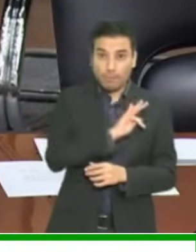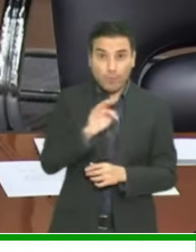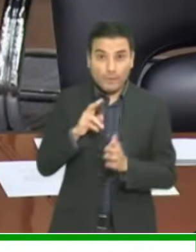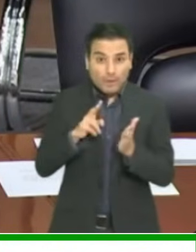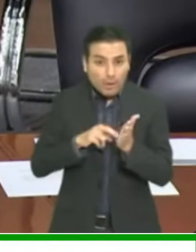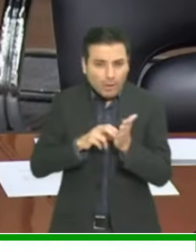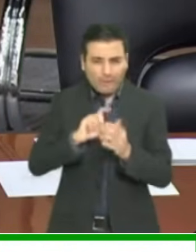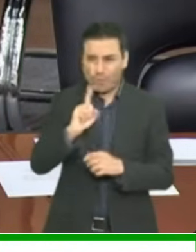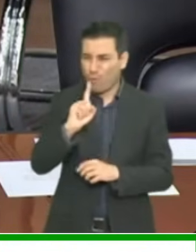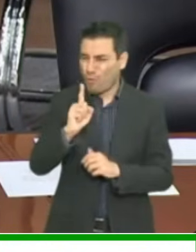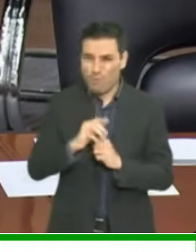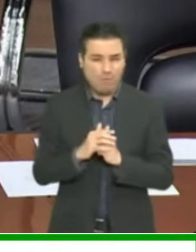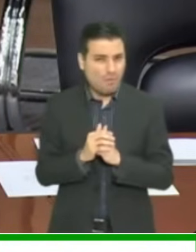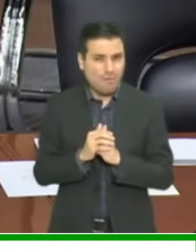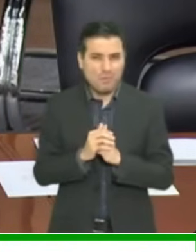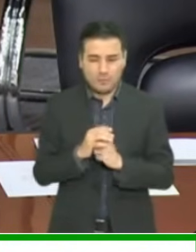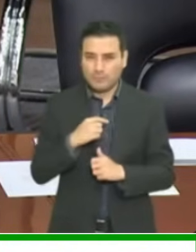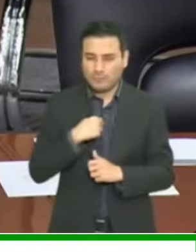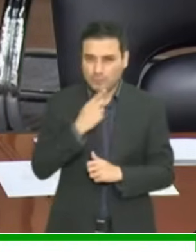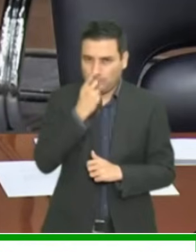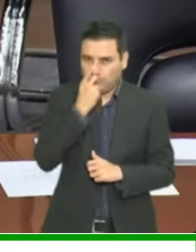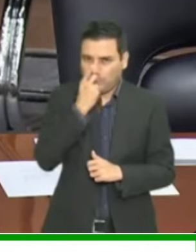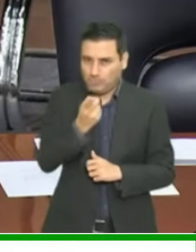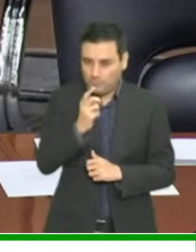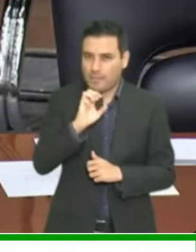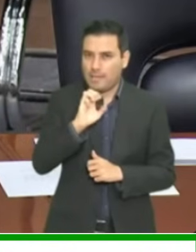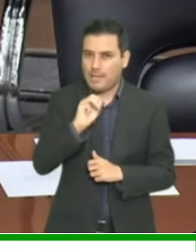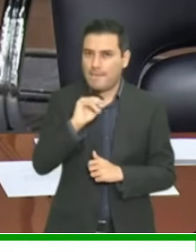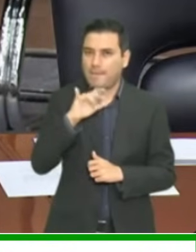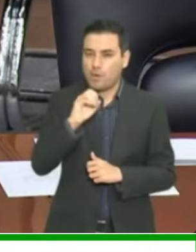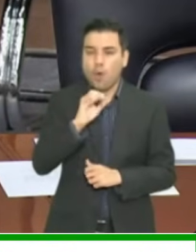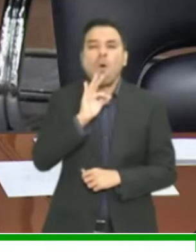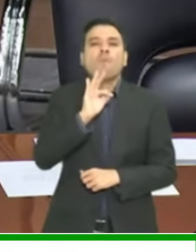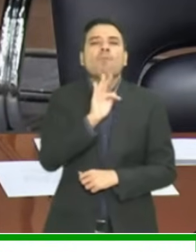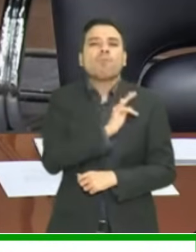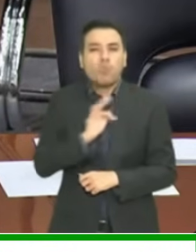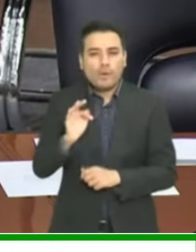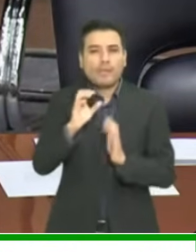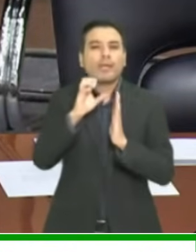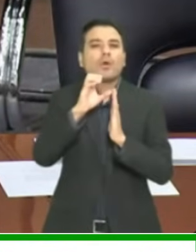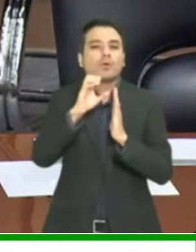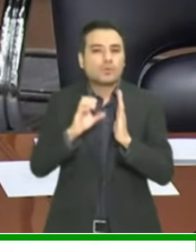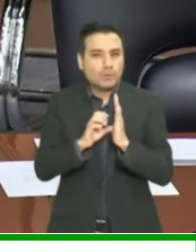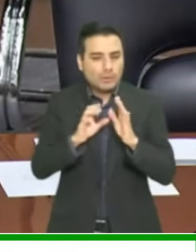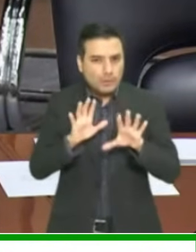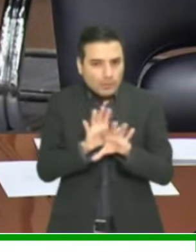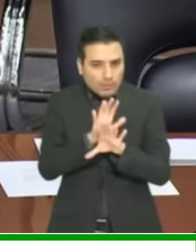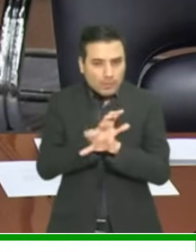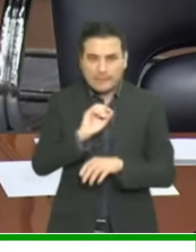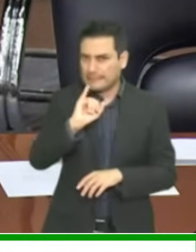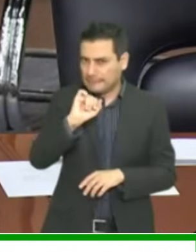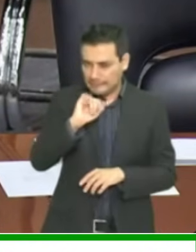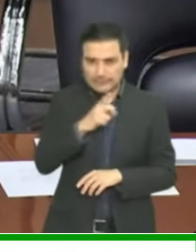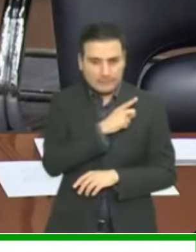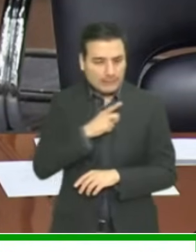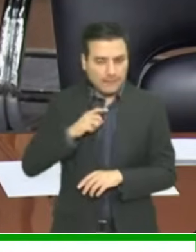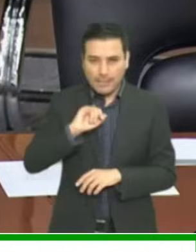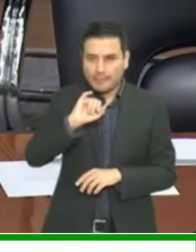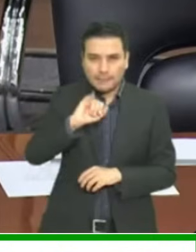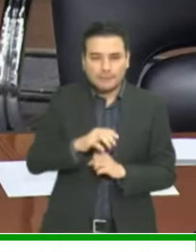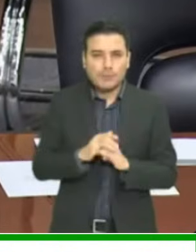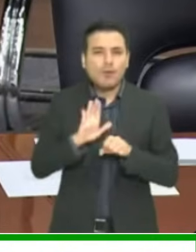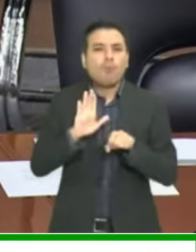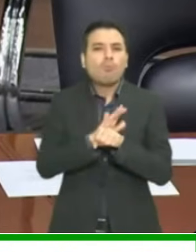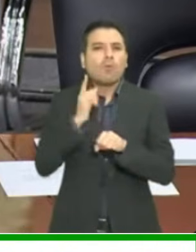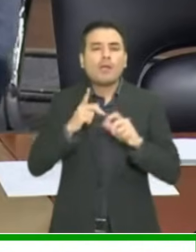Se podría corregir, y se lo comento a mi amigo Emilio Suárez, con una reforma constitucional que habrá que hacer. Porque la aspiración que todos